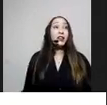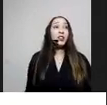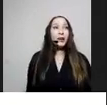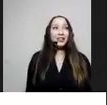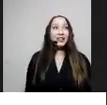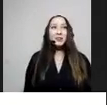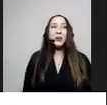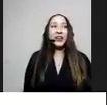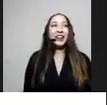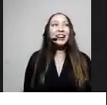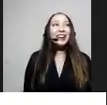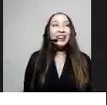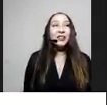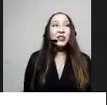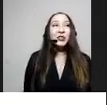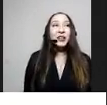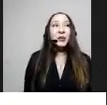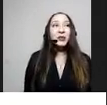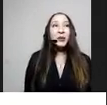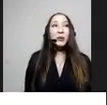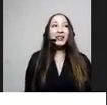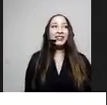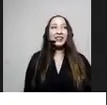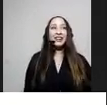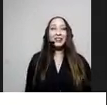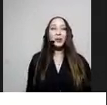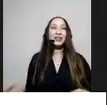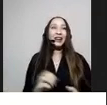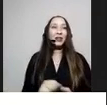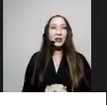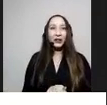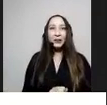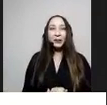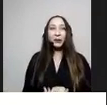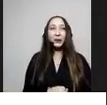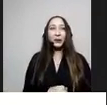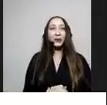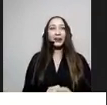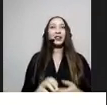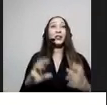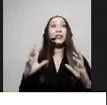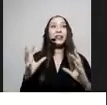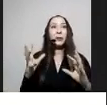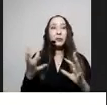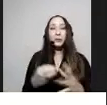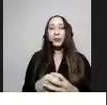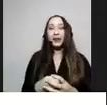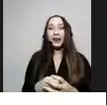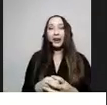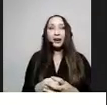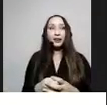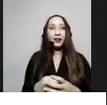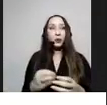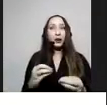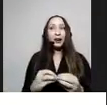Y esto pasa porque nuestro cerebro se encuentra secuestrado, ¿okay? Por la zona del cerebro